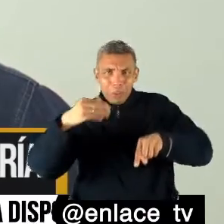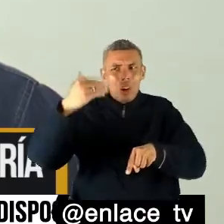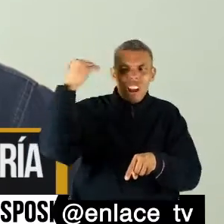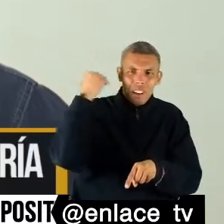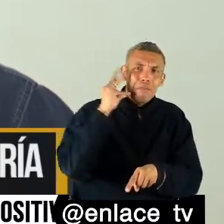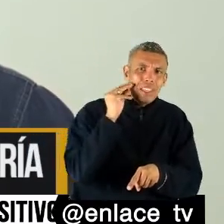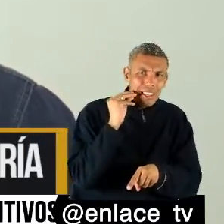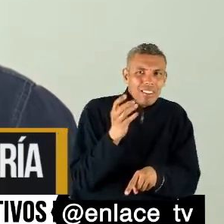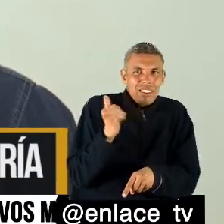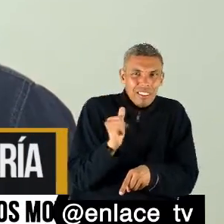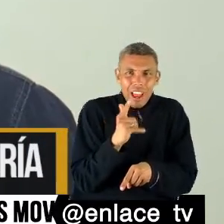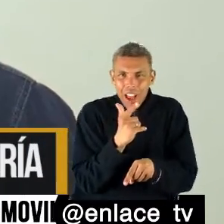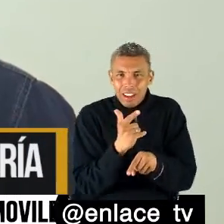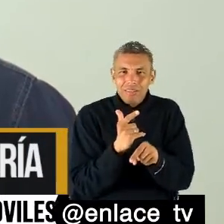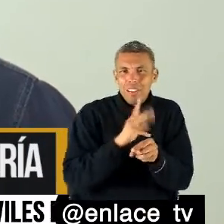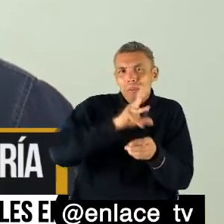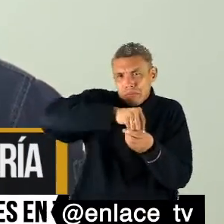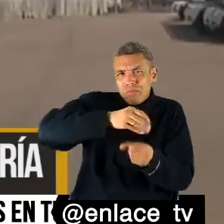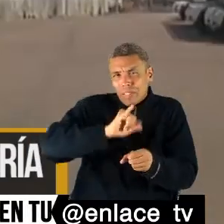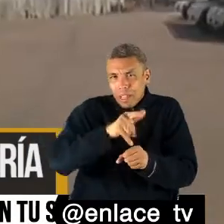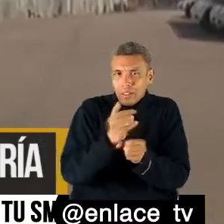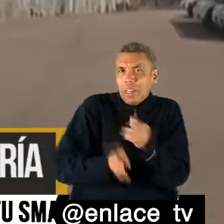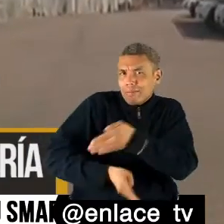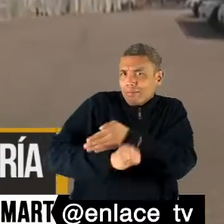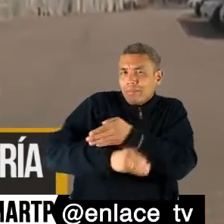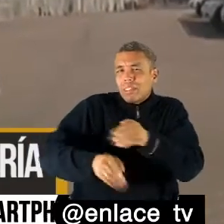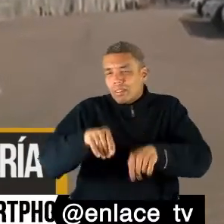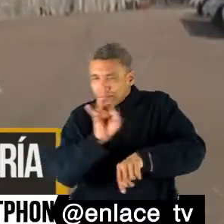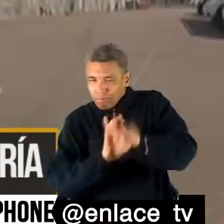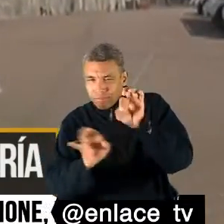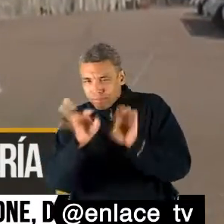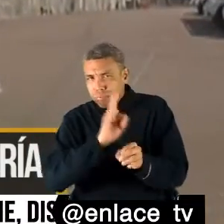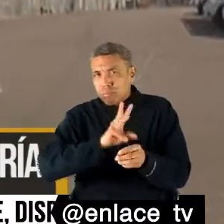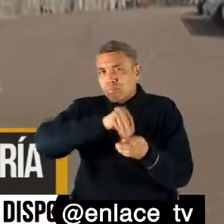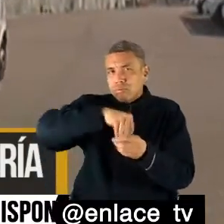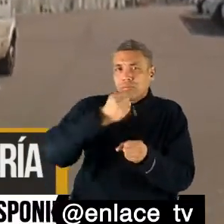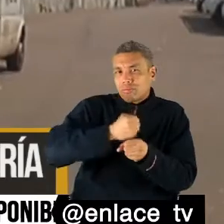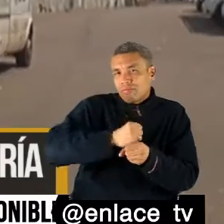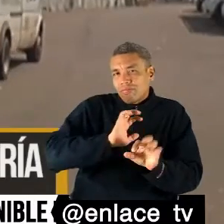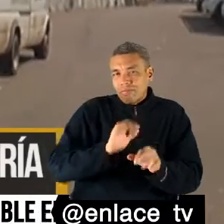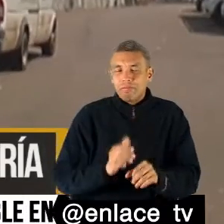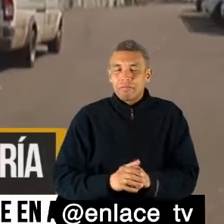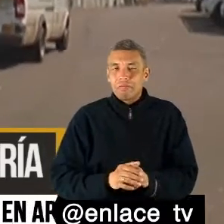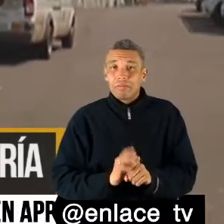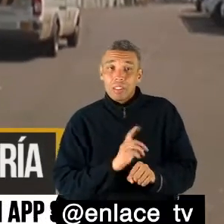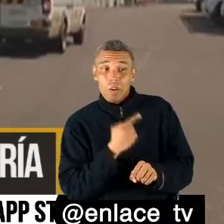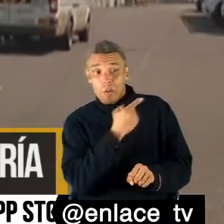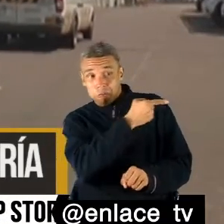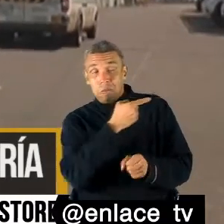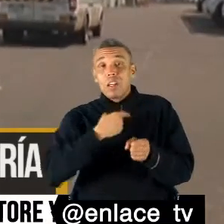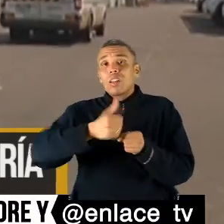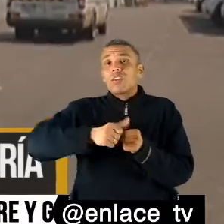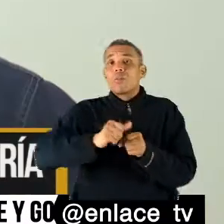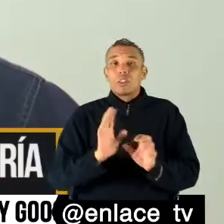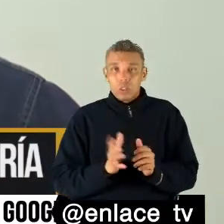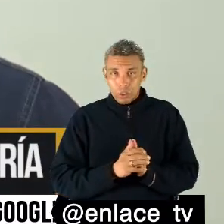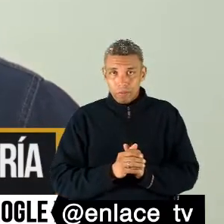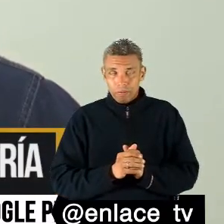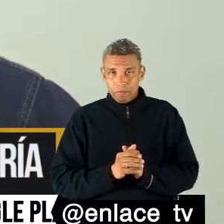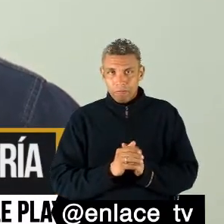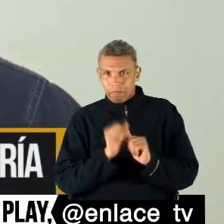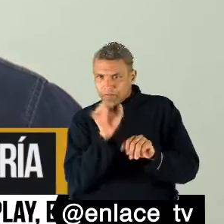ejerciendo actualmente el contrato, y algunos van a seguir con nosotros trabajando en esa parte. Ecopetrol en ese momento solamente van a entrar